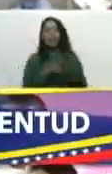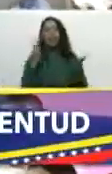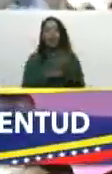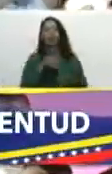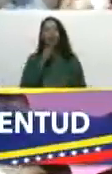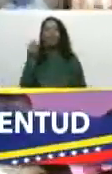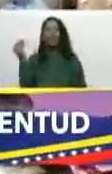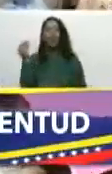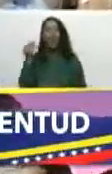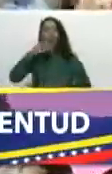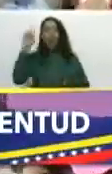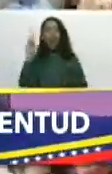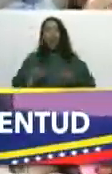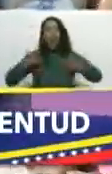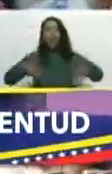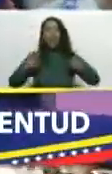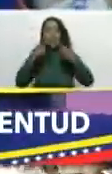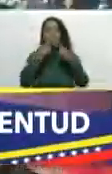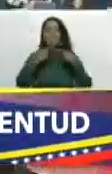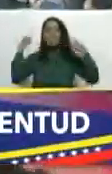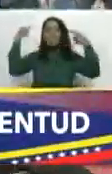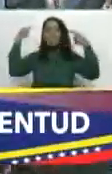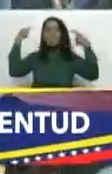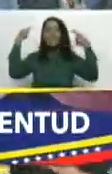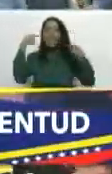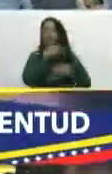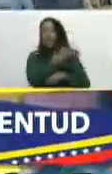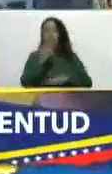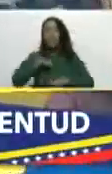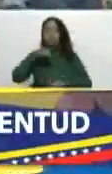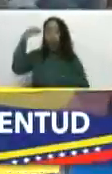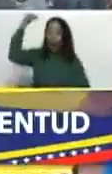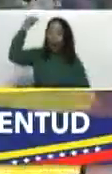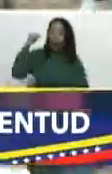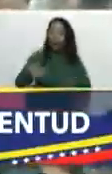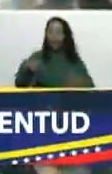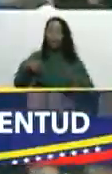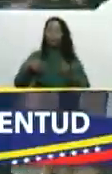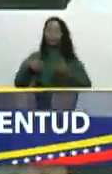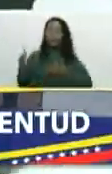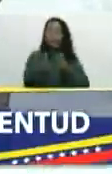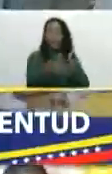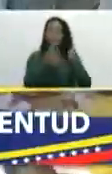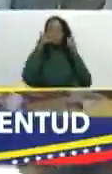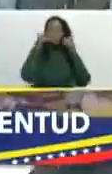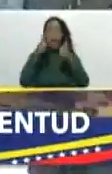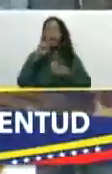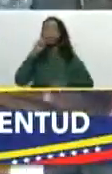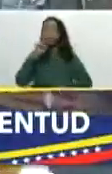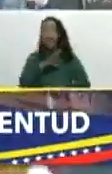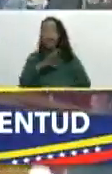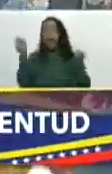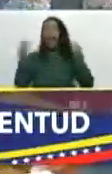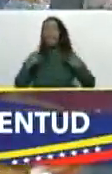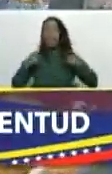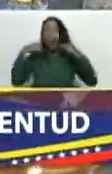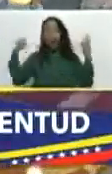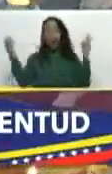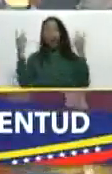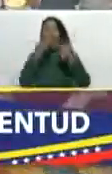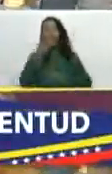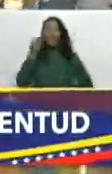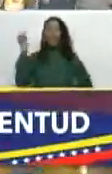juventud, con la alegría y la sonrisa de que estamos del lado correcto de la historia. ¡Que viva la juventud de